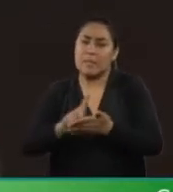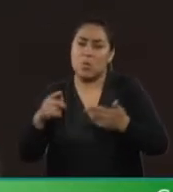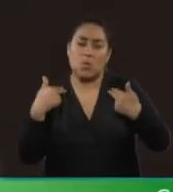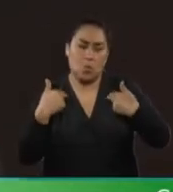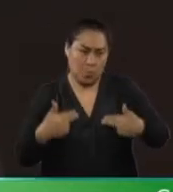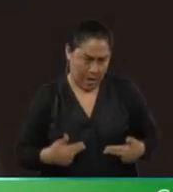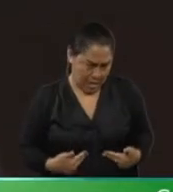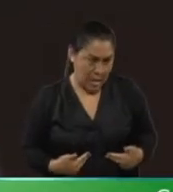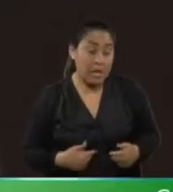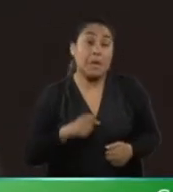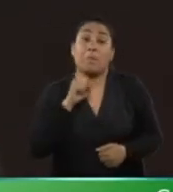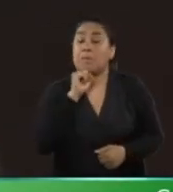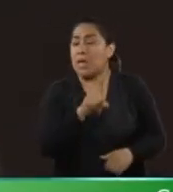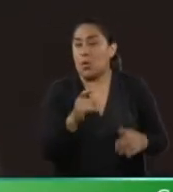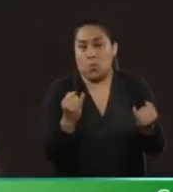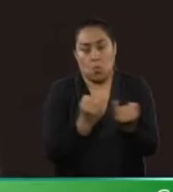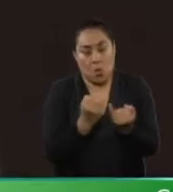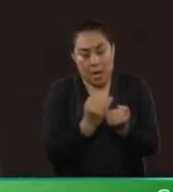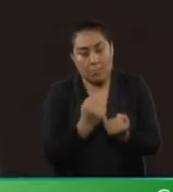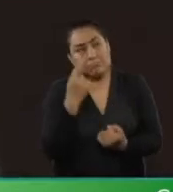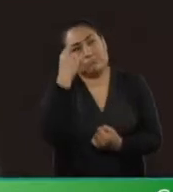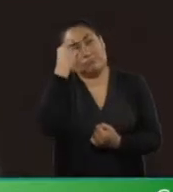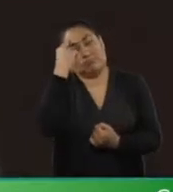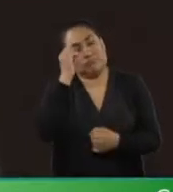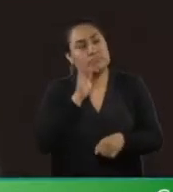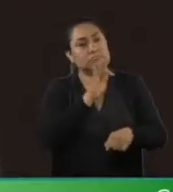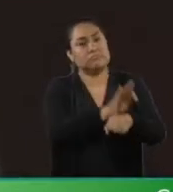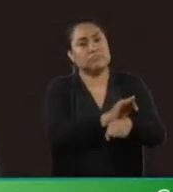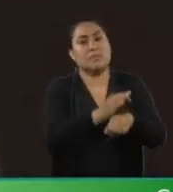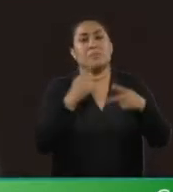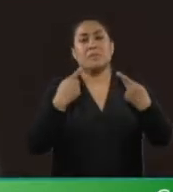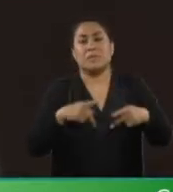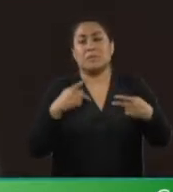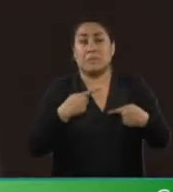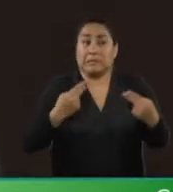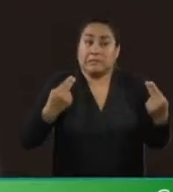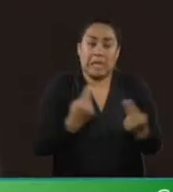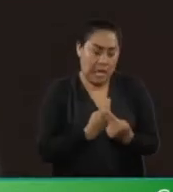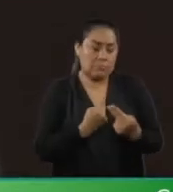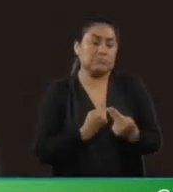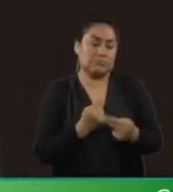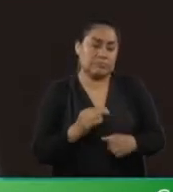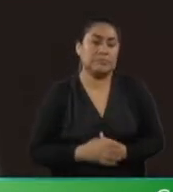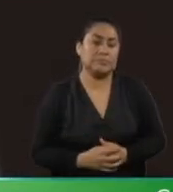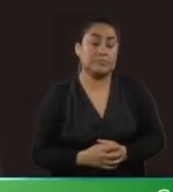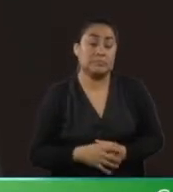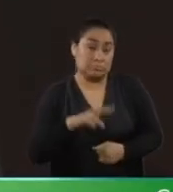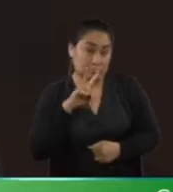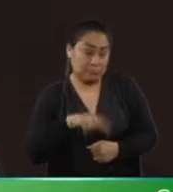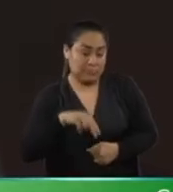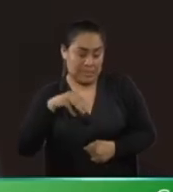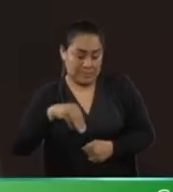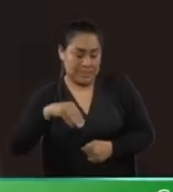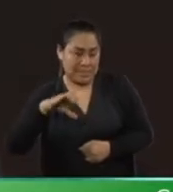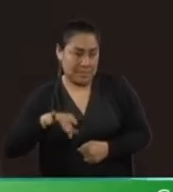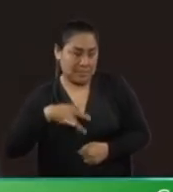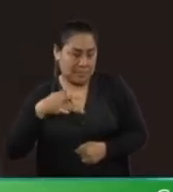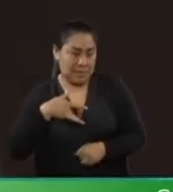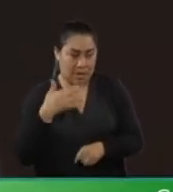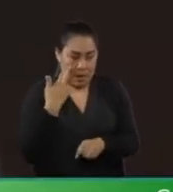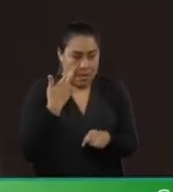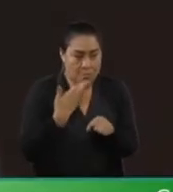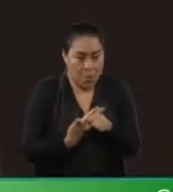también y por supuesto por los grupos más vulnerables. De hecho, el compromiso de Movimiento Ciudadano con